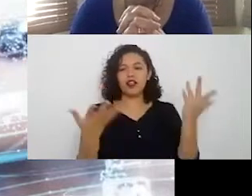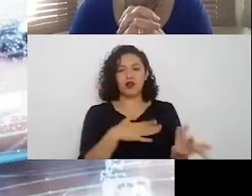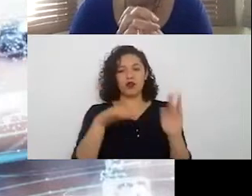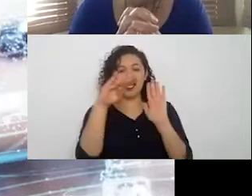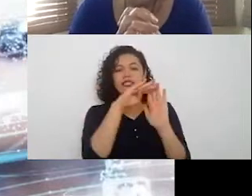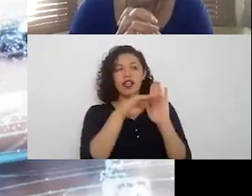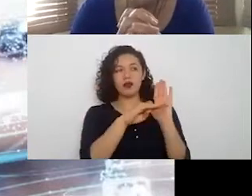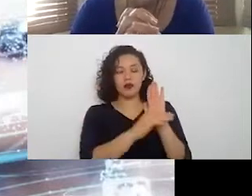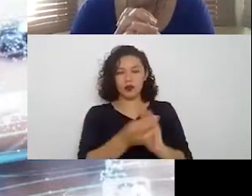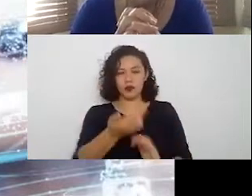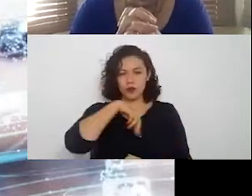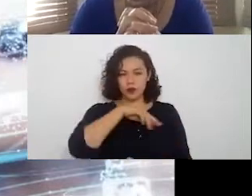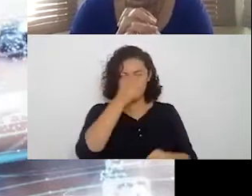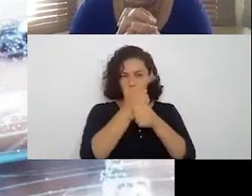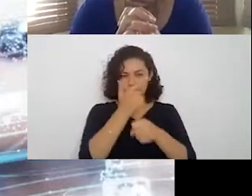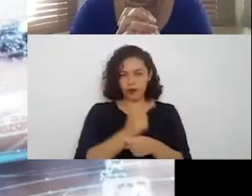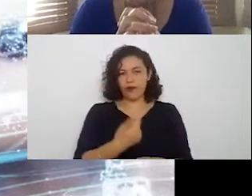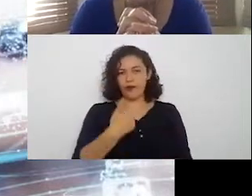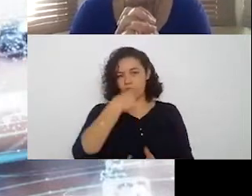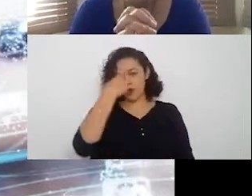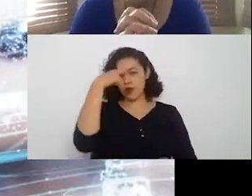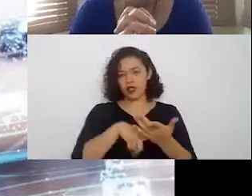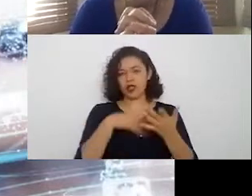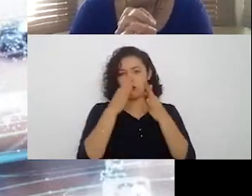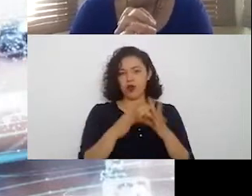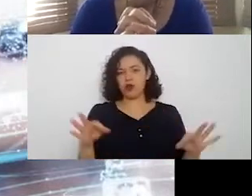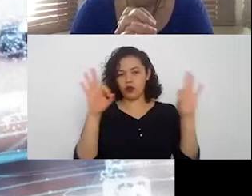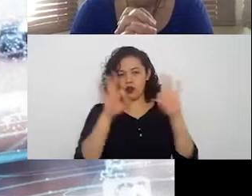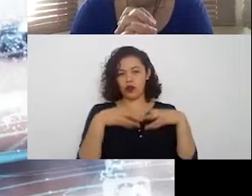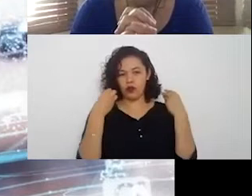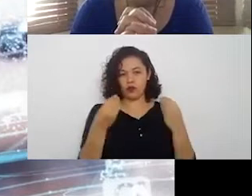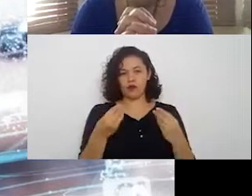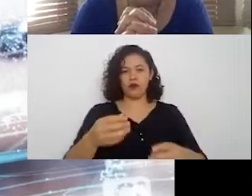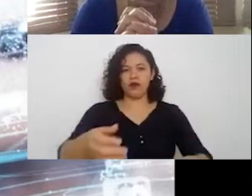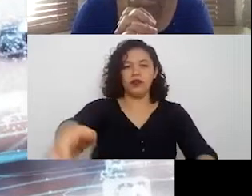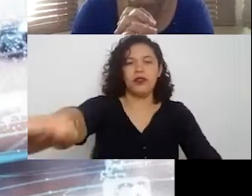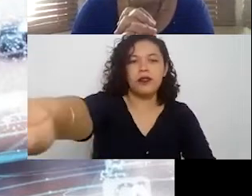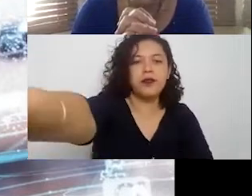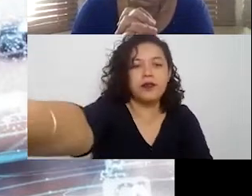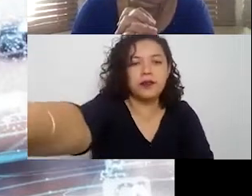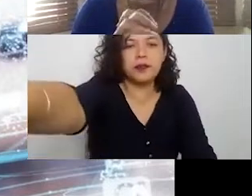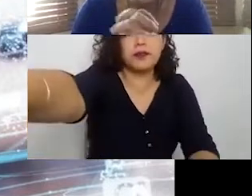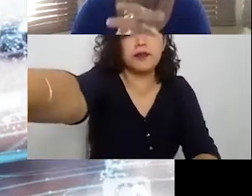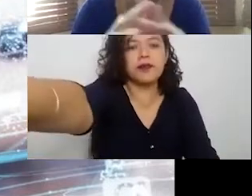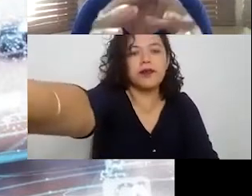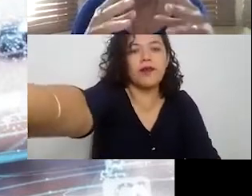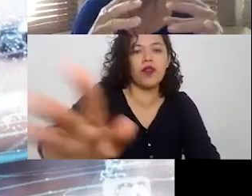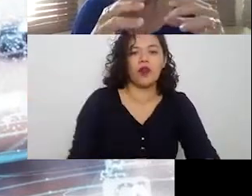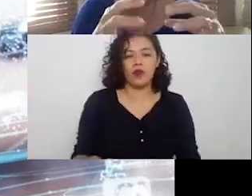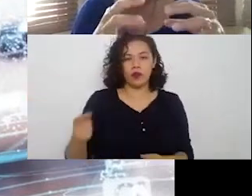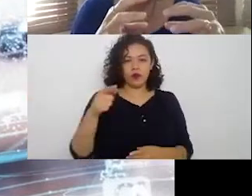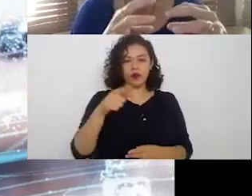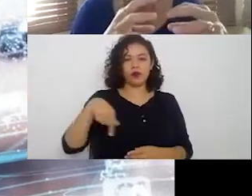pero que en lo particular creo que es muy, muy importante, ¿verdad? Que los conozcan, los relacionen. Estamos